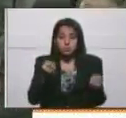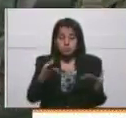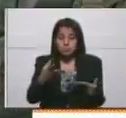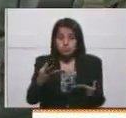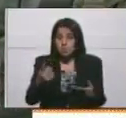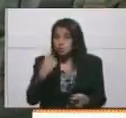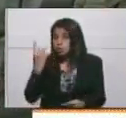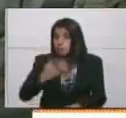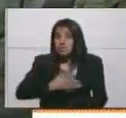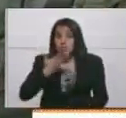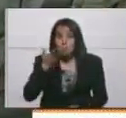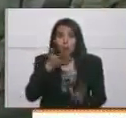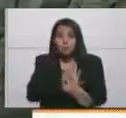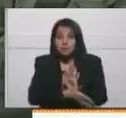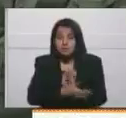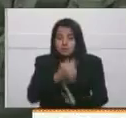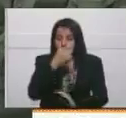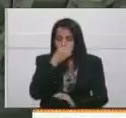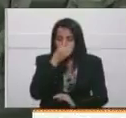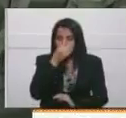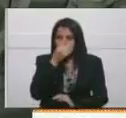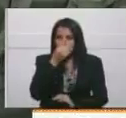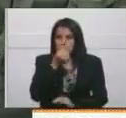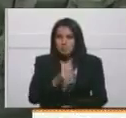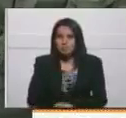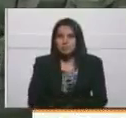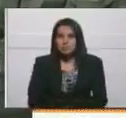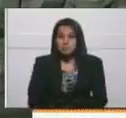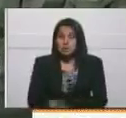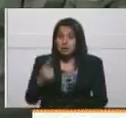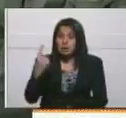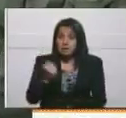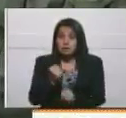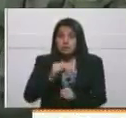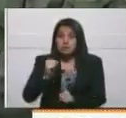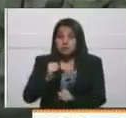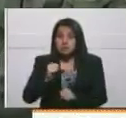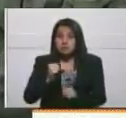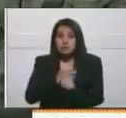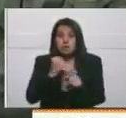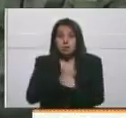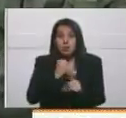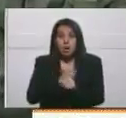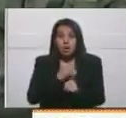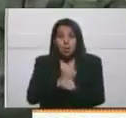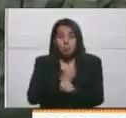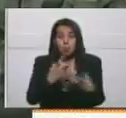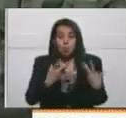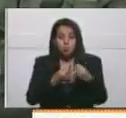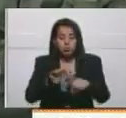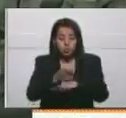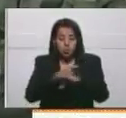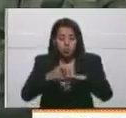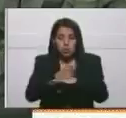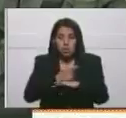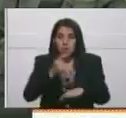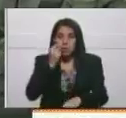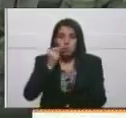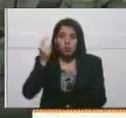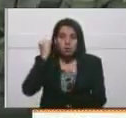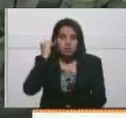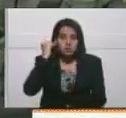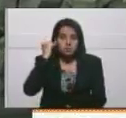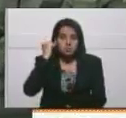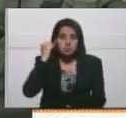posible, solo es posible, si trabajamos en equipo, si hay gobernadores y gobernadoras